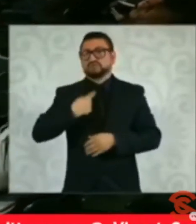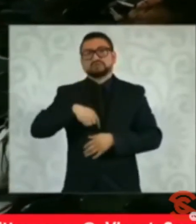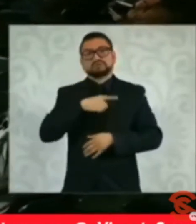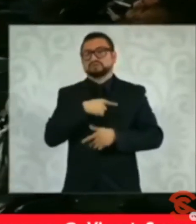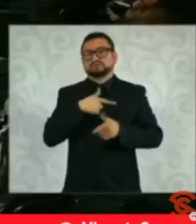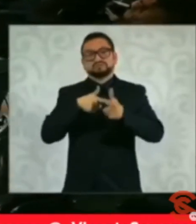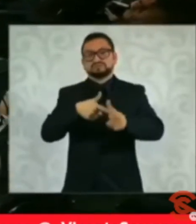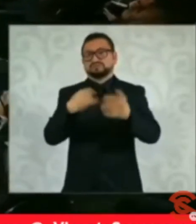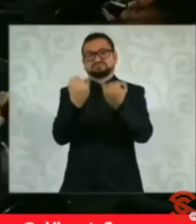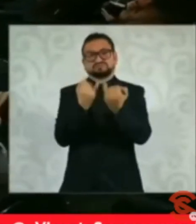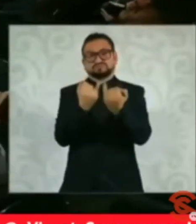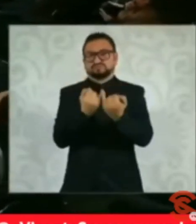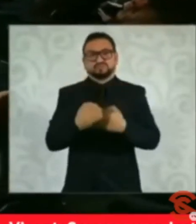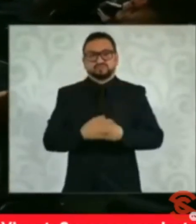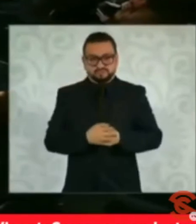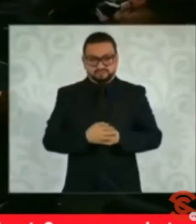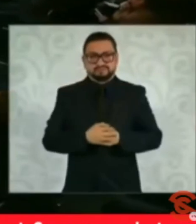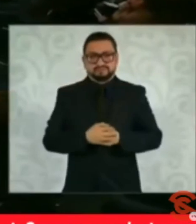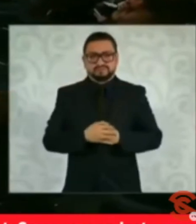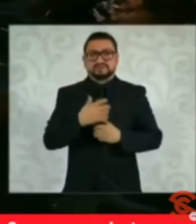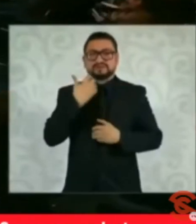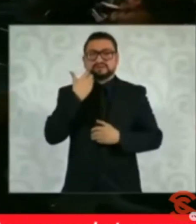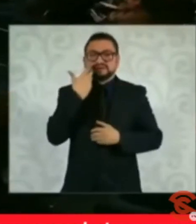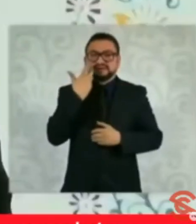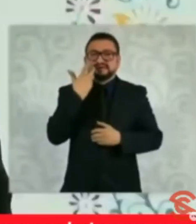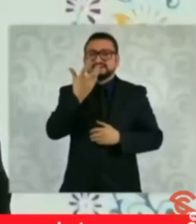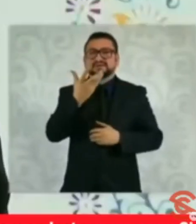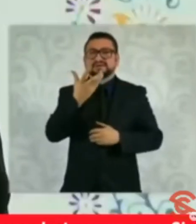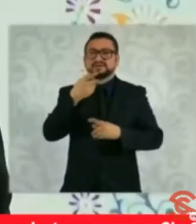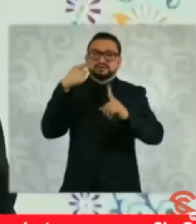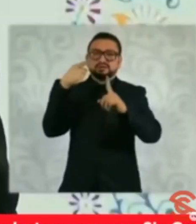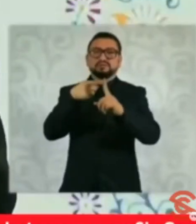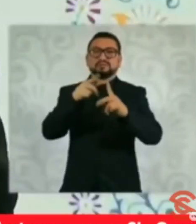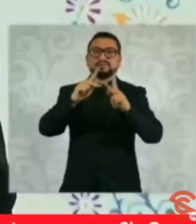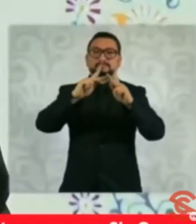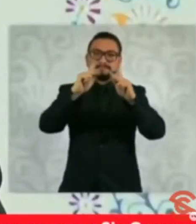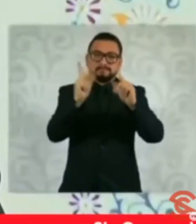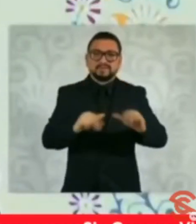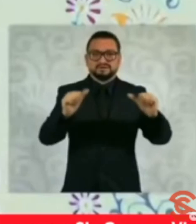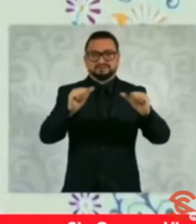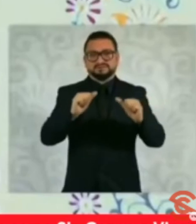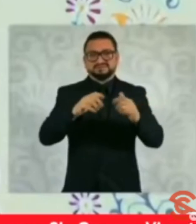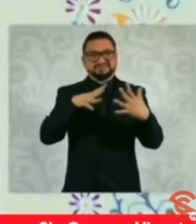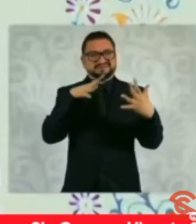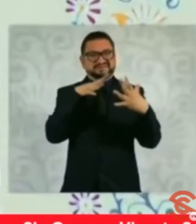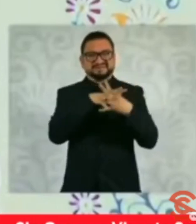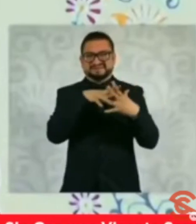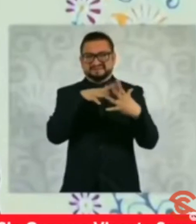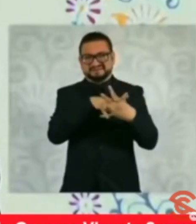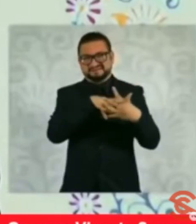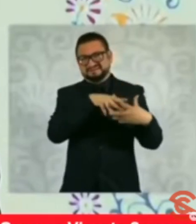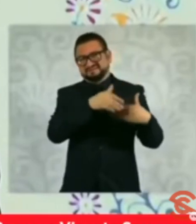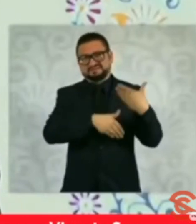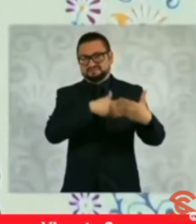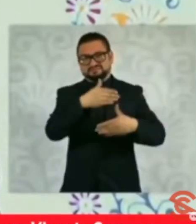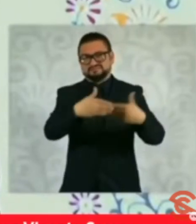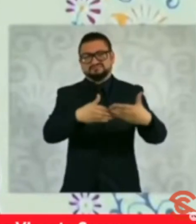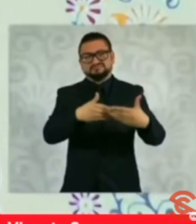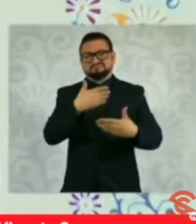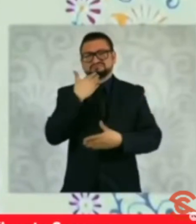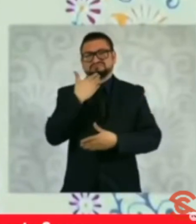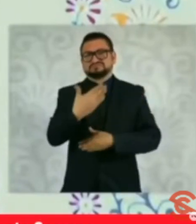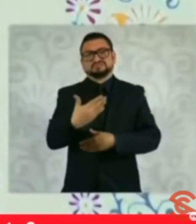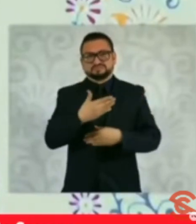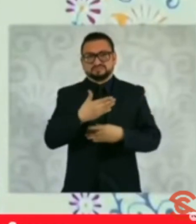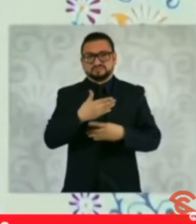tenemos y la búsqueda de la paz por encima de todo la guerra nunca va a llevar a buen